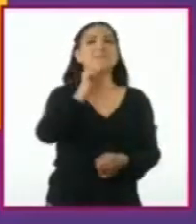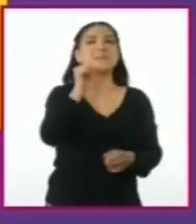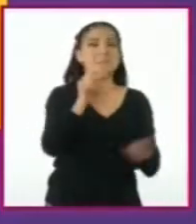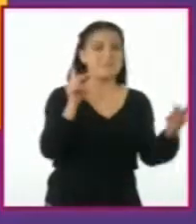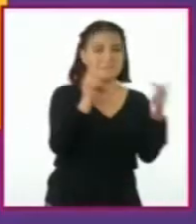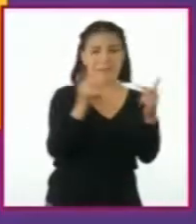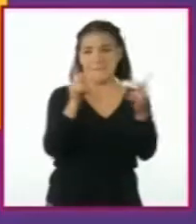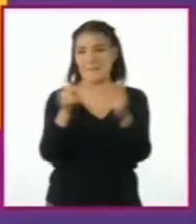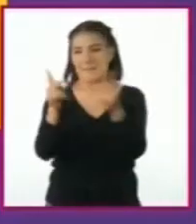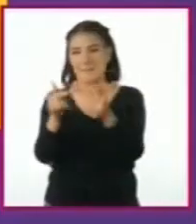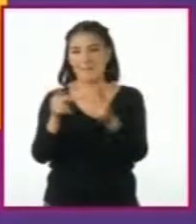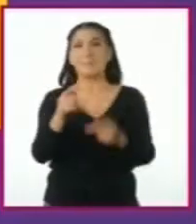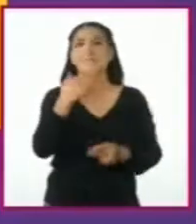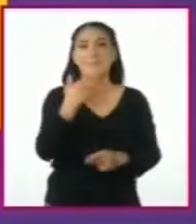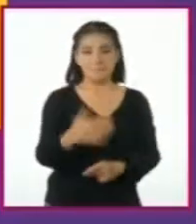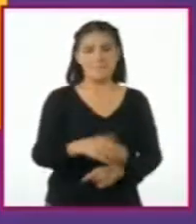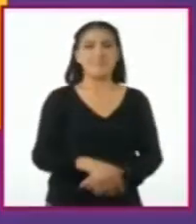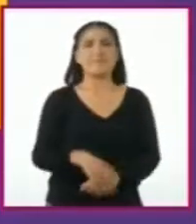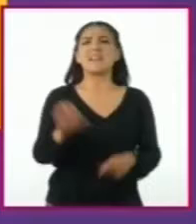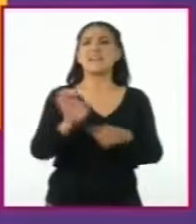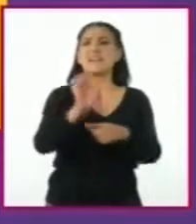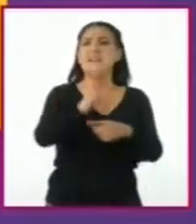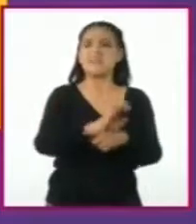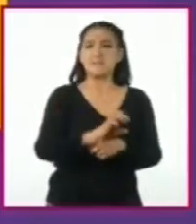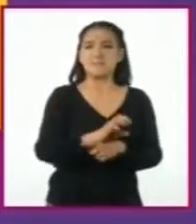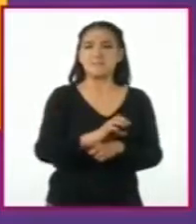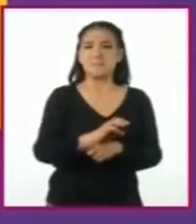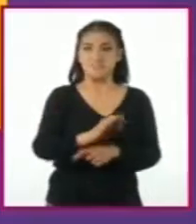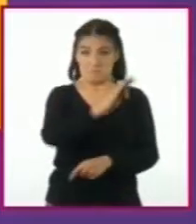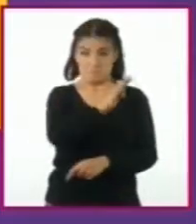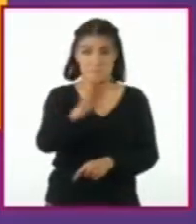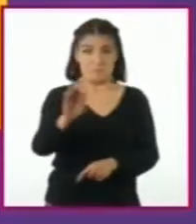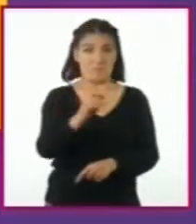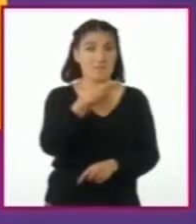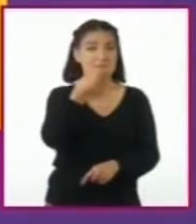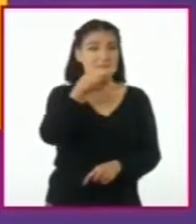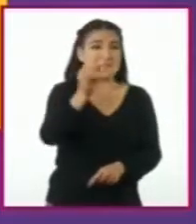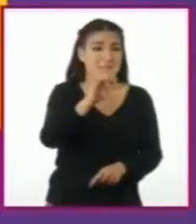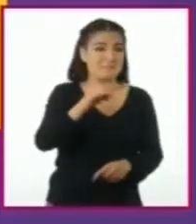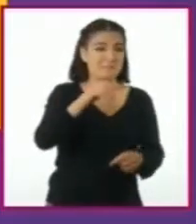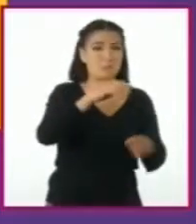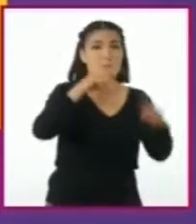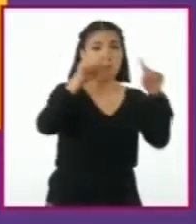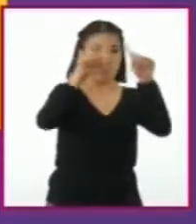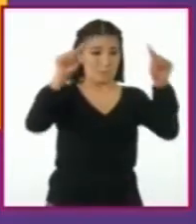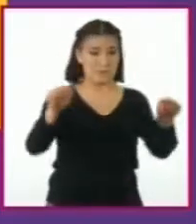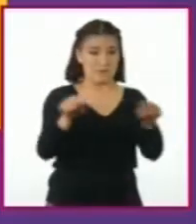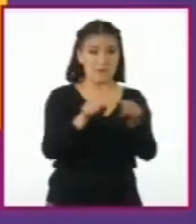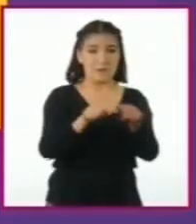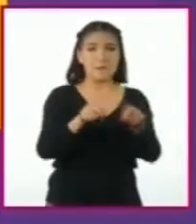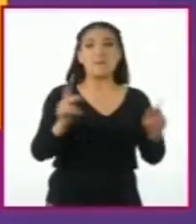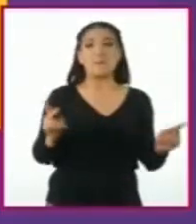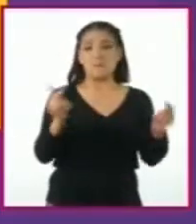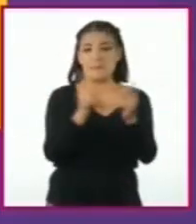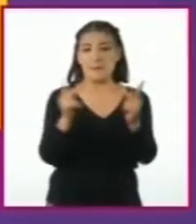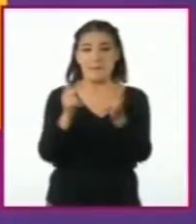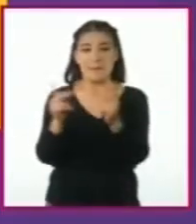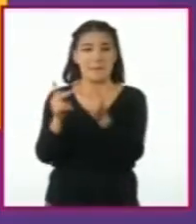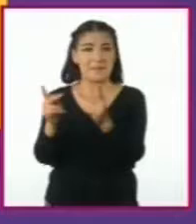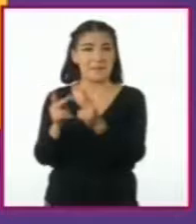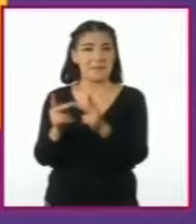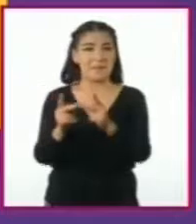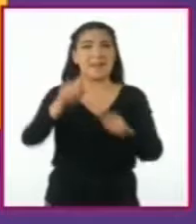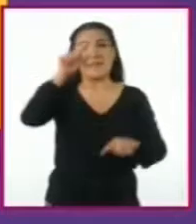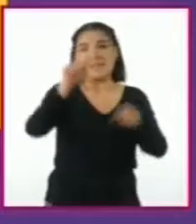1. Entonces, podemos afirmar que todo cuadrado que existe es proporcional a otro por